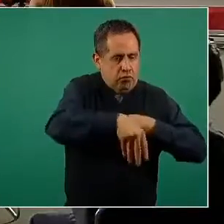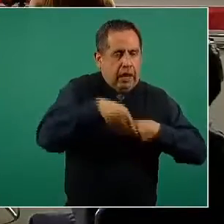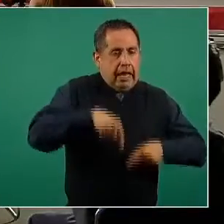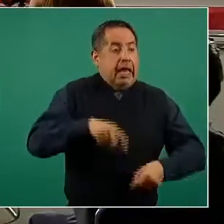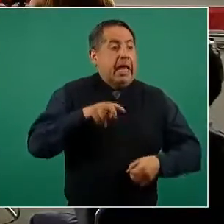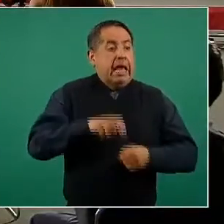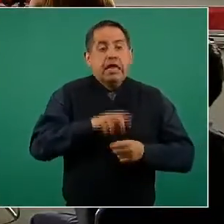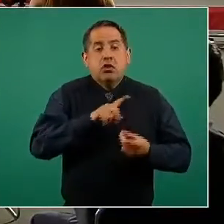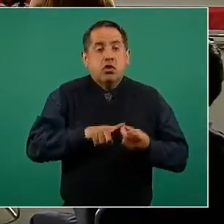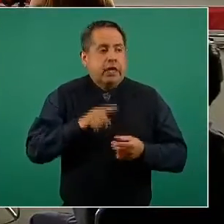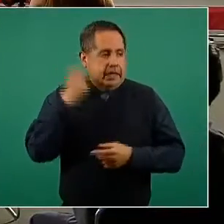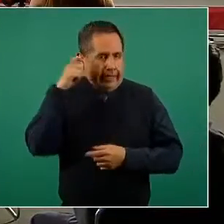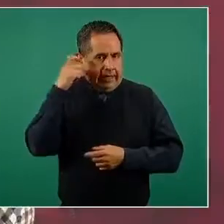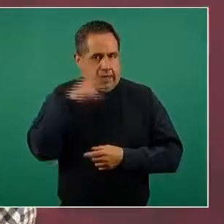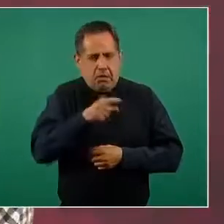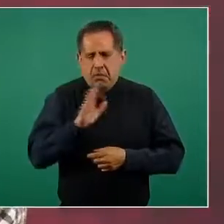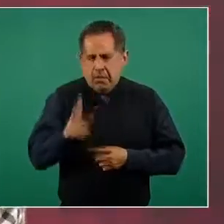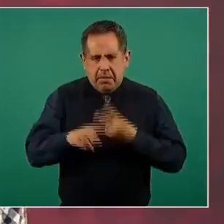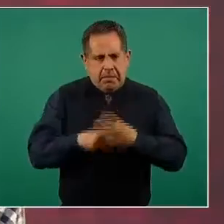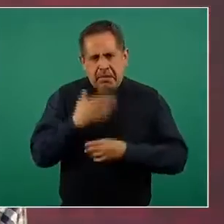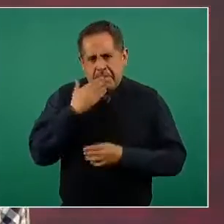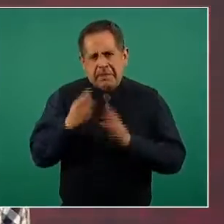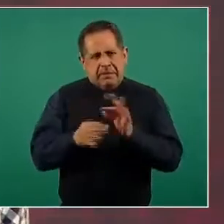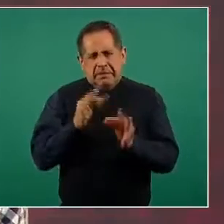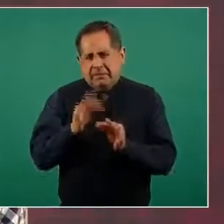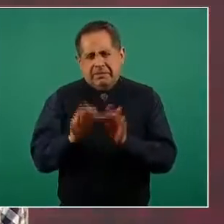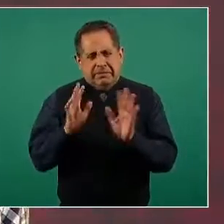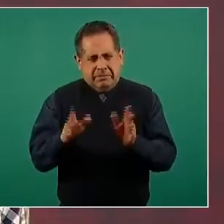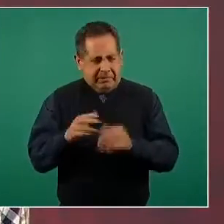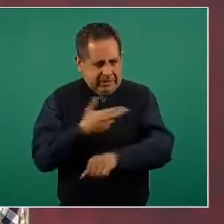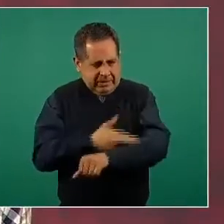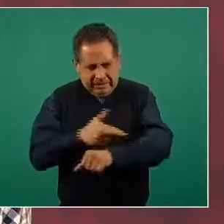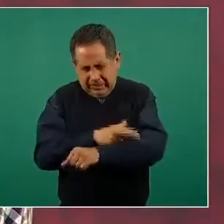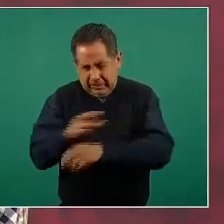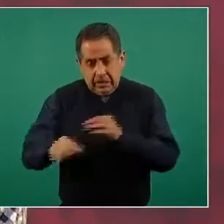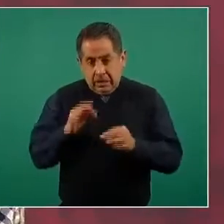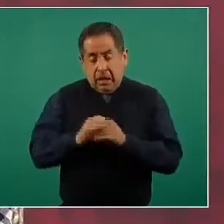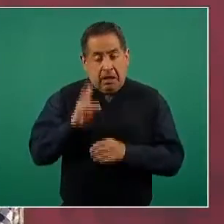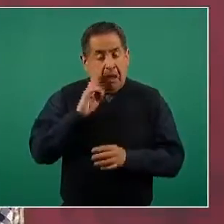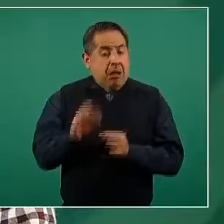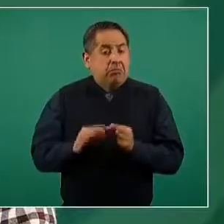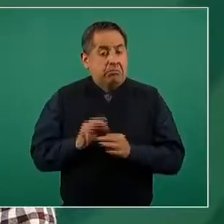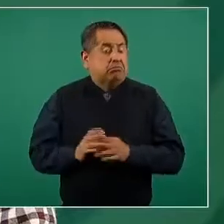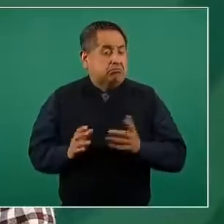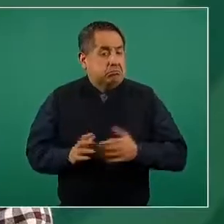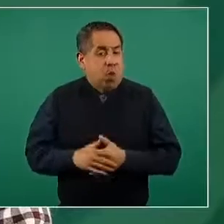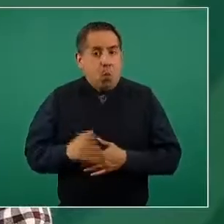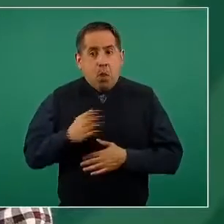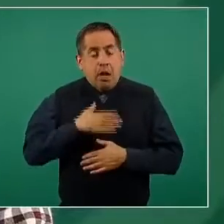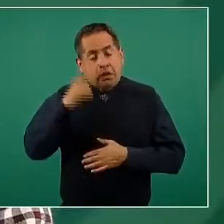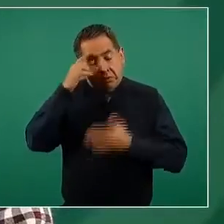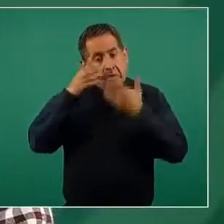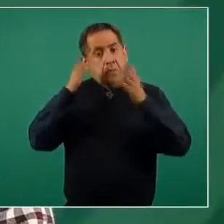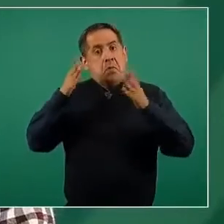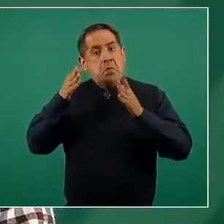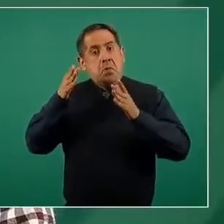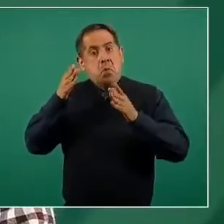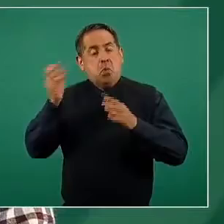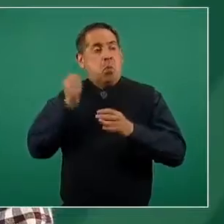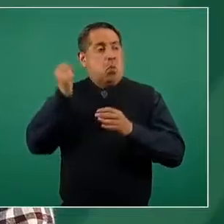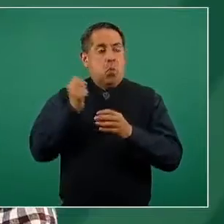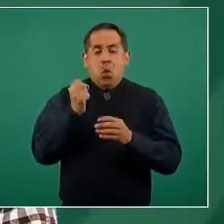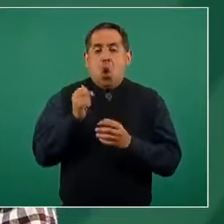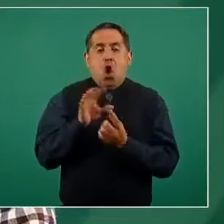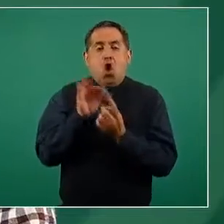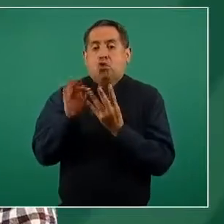muy bien también en el proceso de verificación sanitaria de todo esto. Entonces, se abren muy buenas posibilidades en